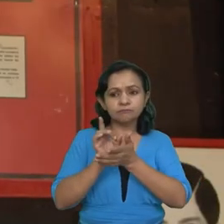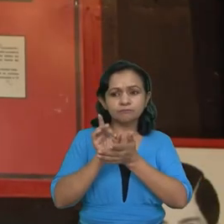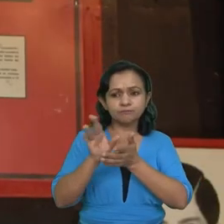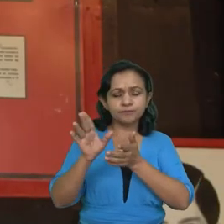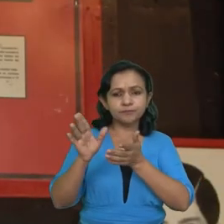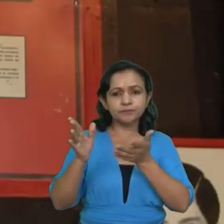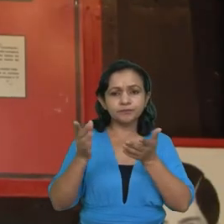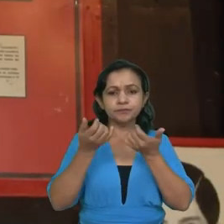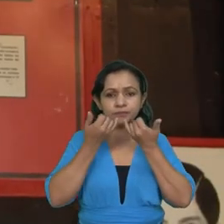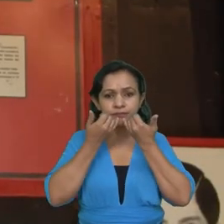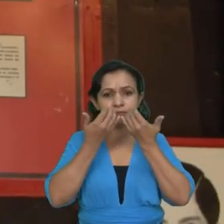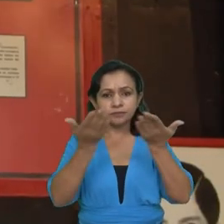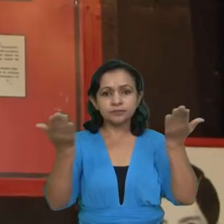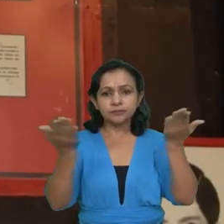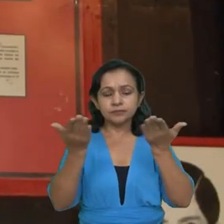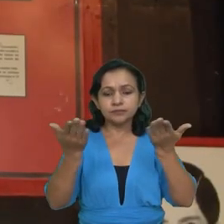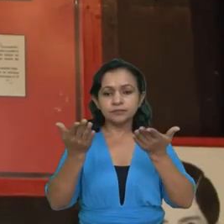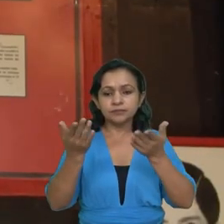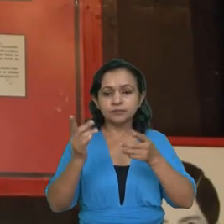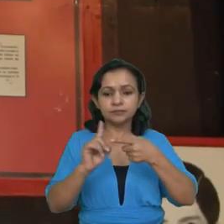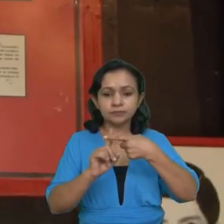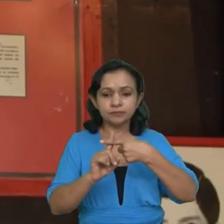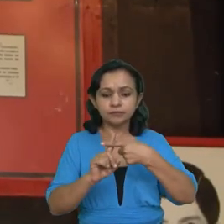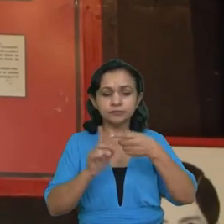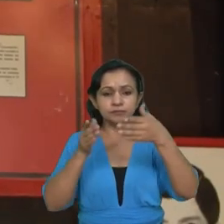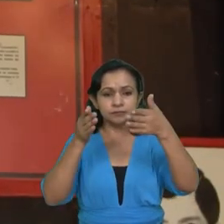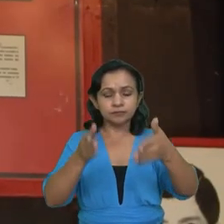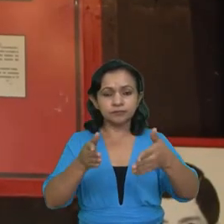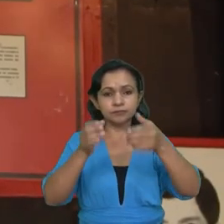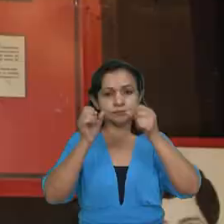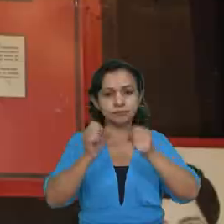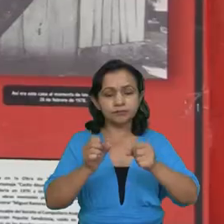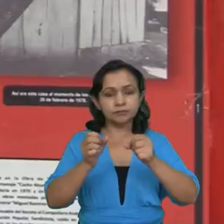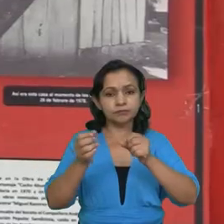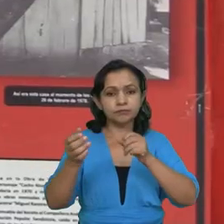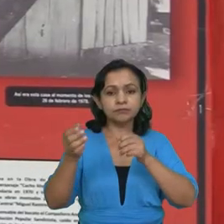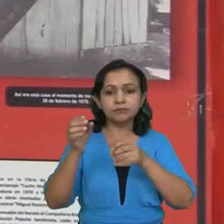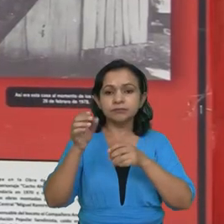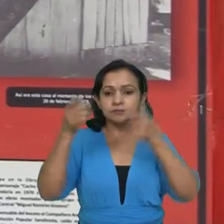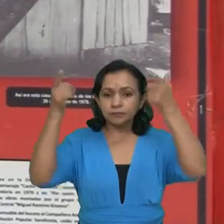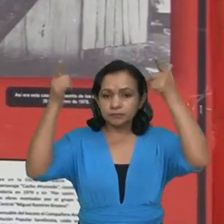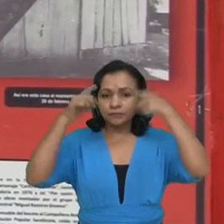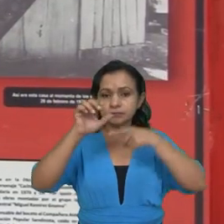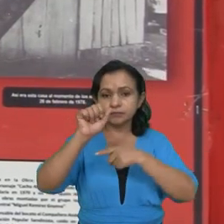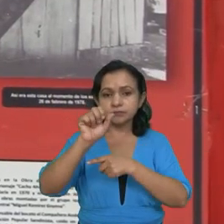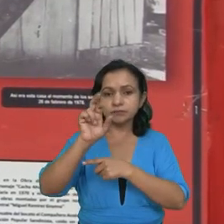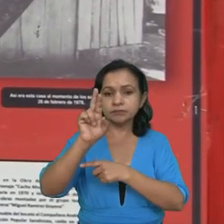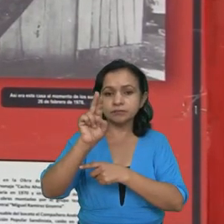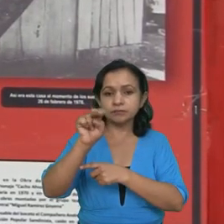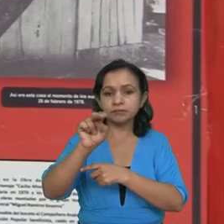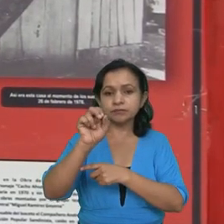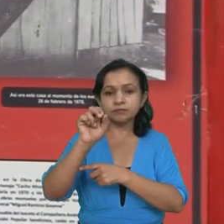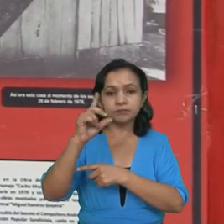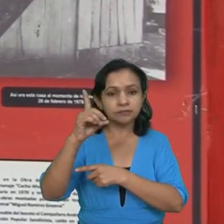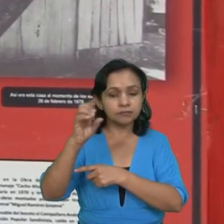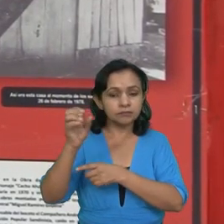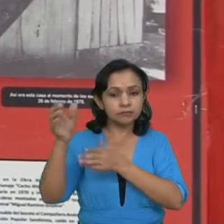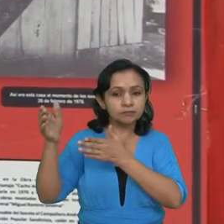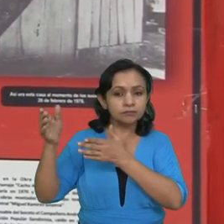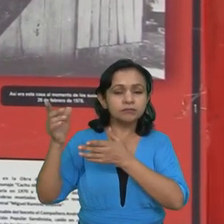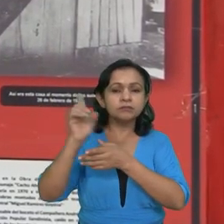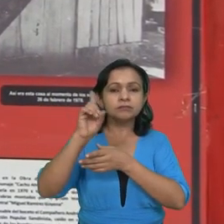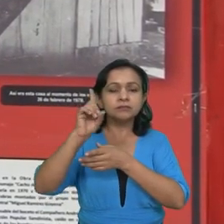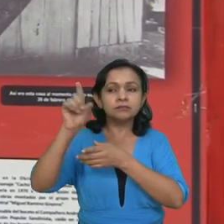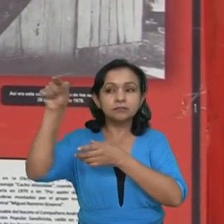informó sobre la exhumación de los restos mortales del héroe de monimbó arnoldo quan que serán trasladados